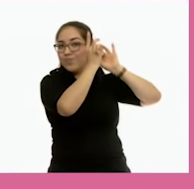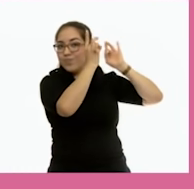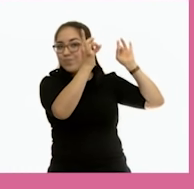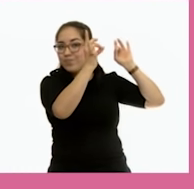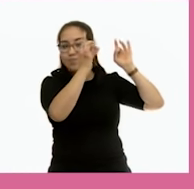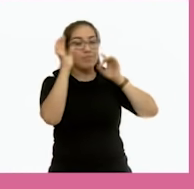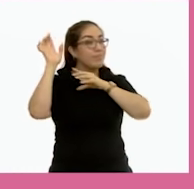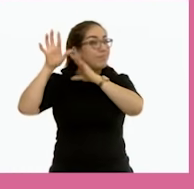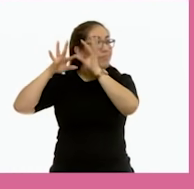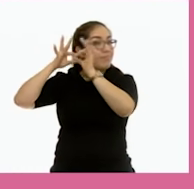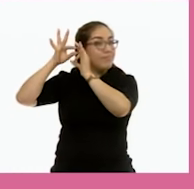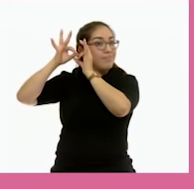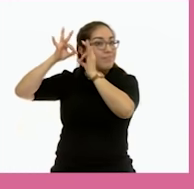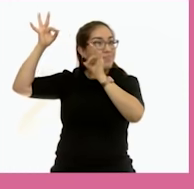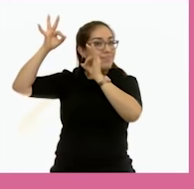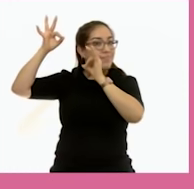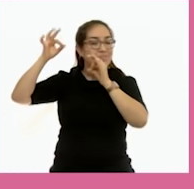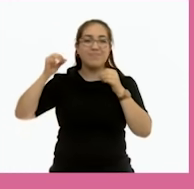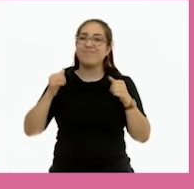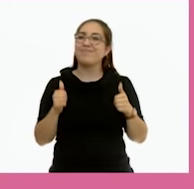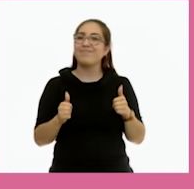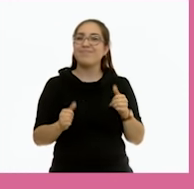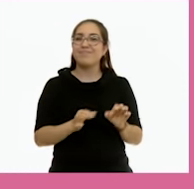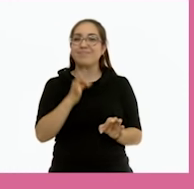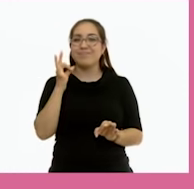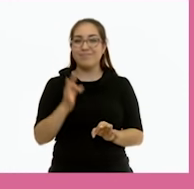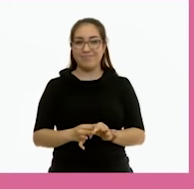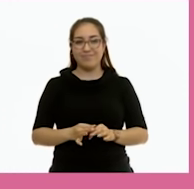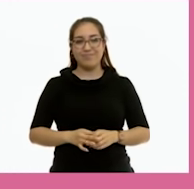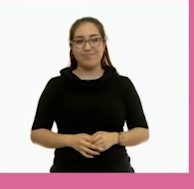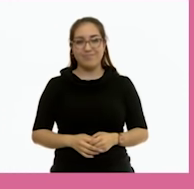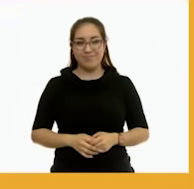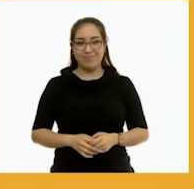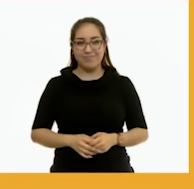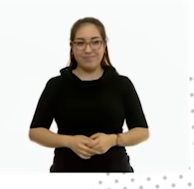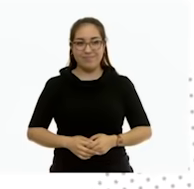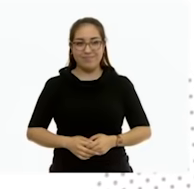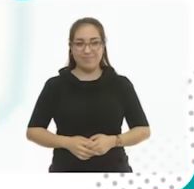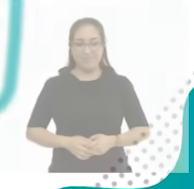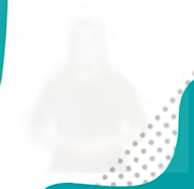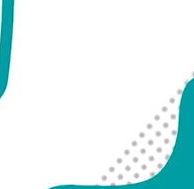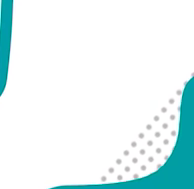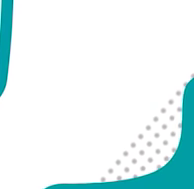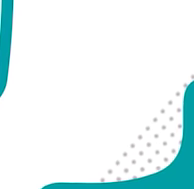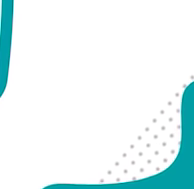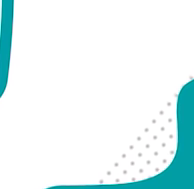colocártelo, deberás amarrar las cuerdas sobre tu cabeza y alrededor de tu cuello.